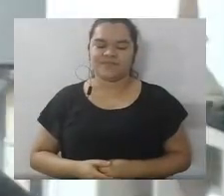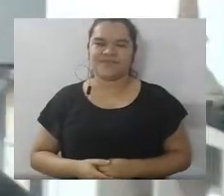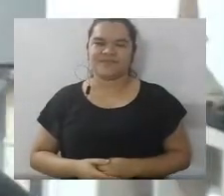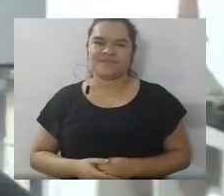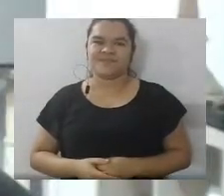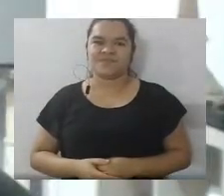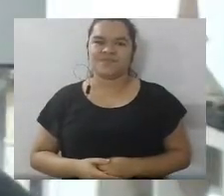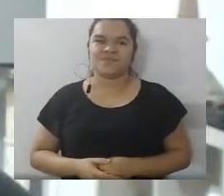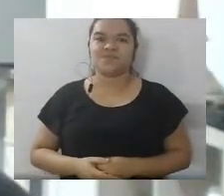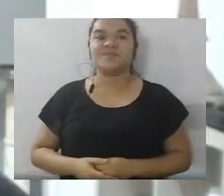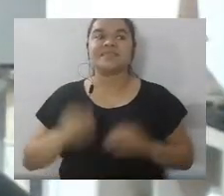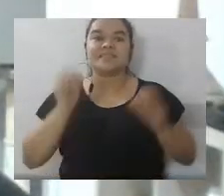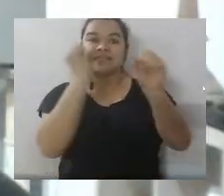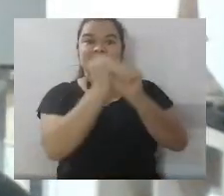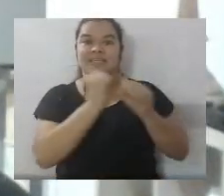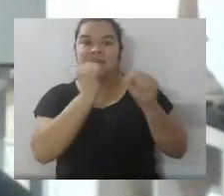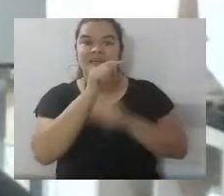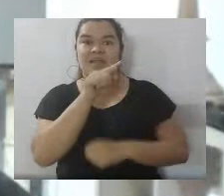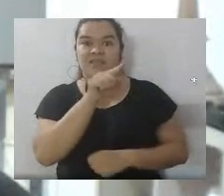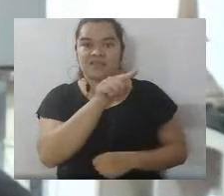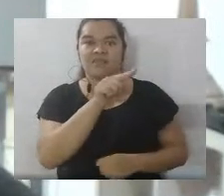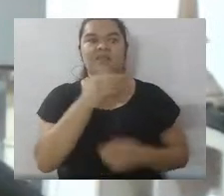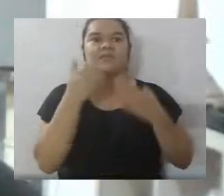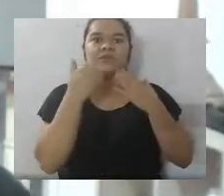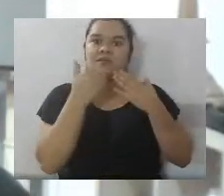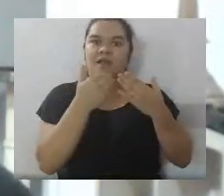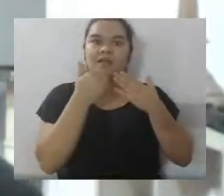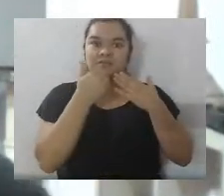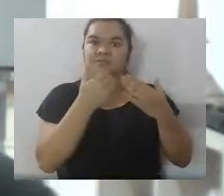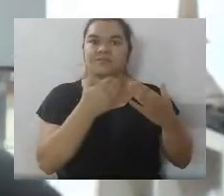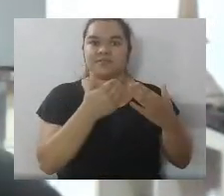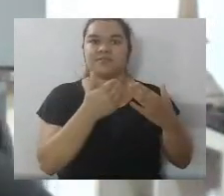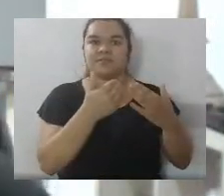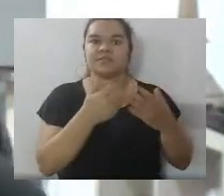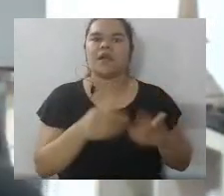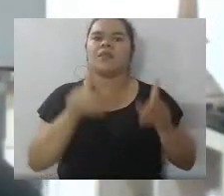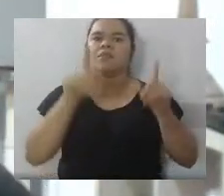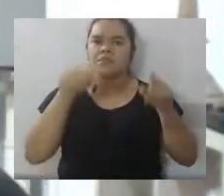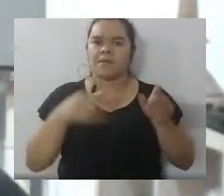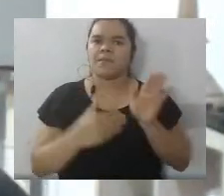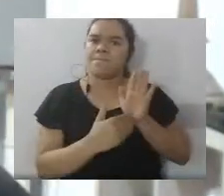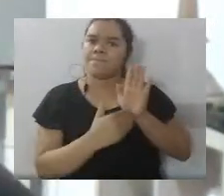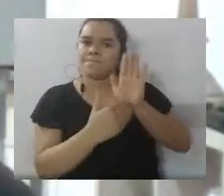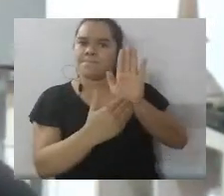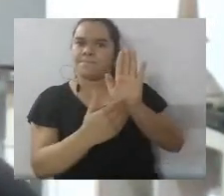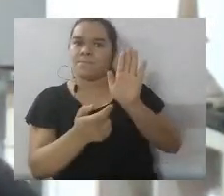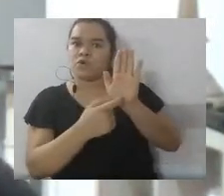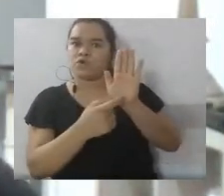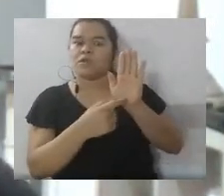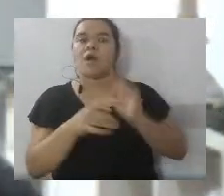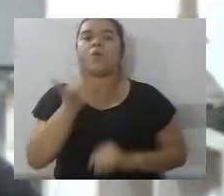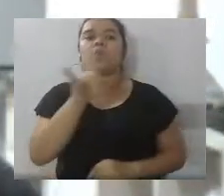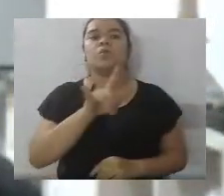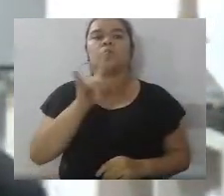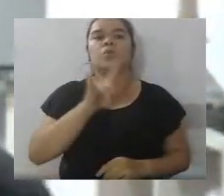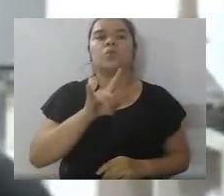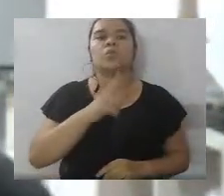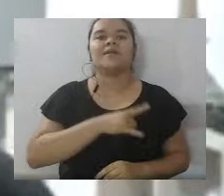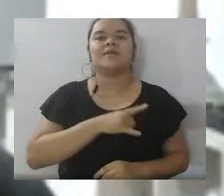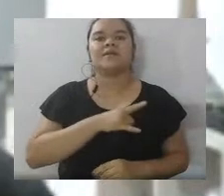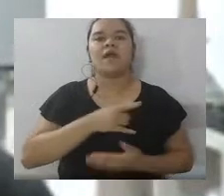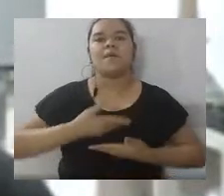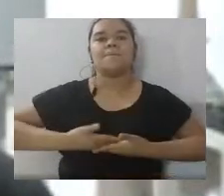Muchísimas gracias, ingeniero. También gracias por mostrarnos un importante aporte de la universidad pública para la